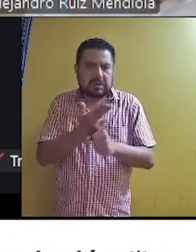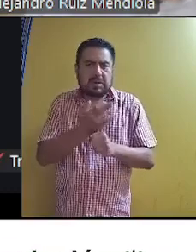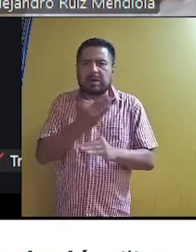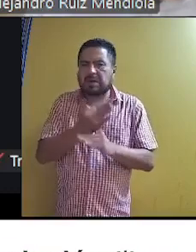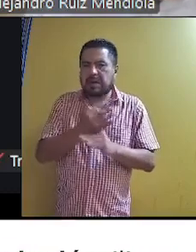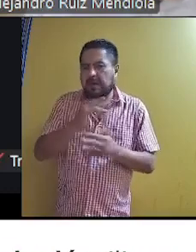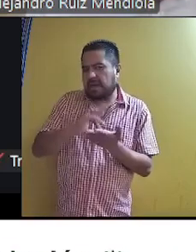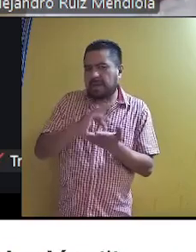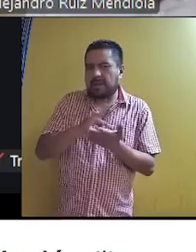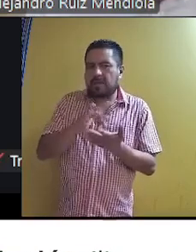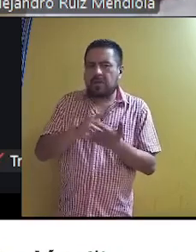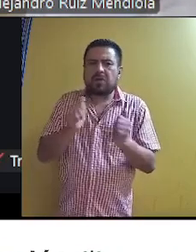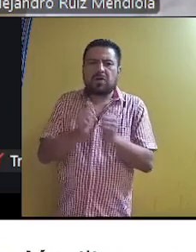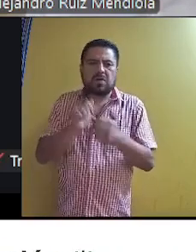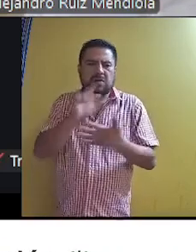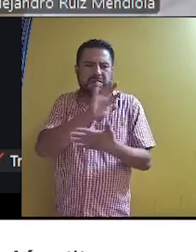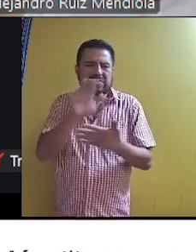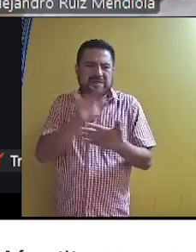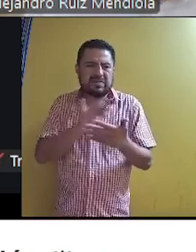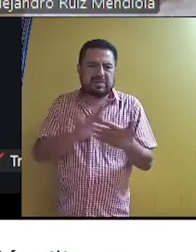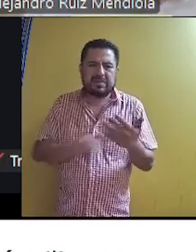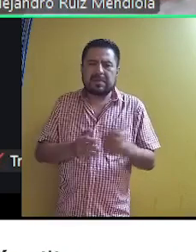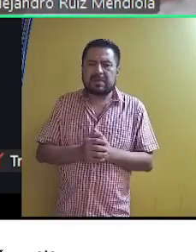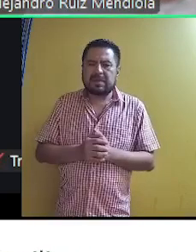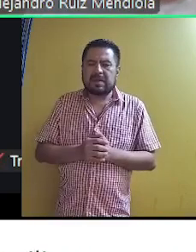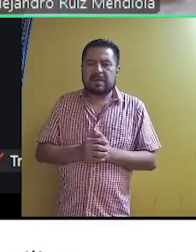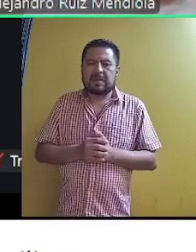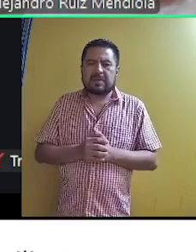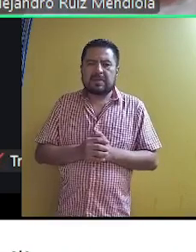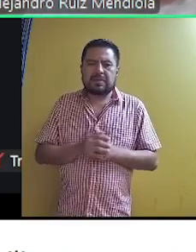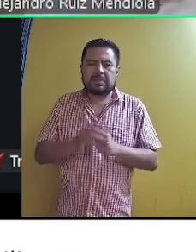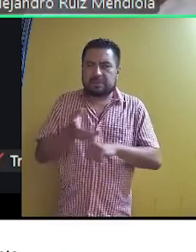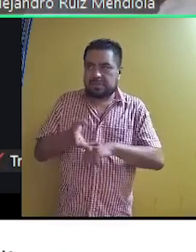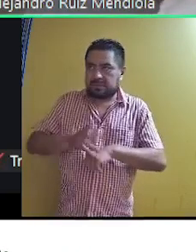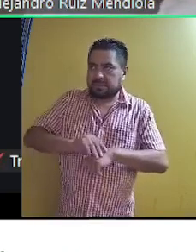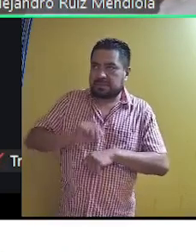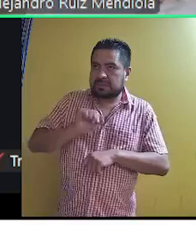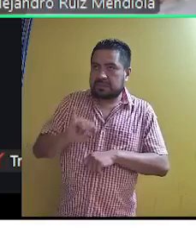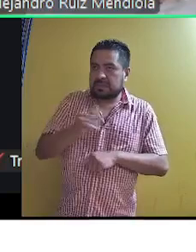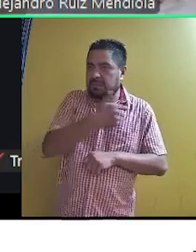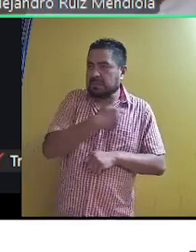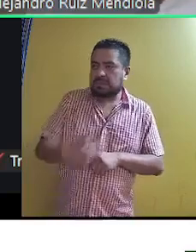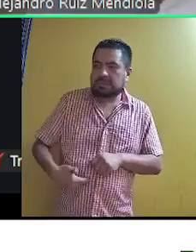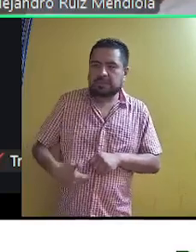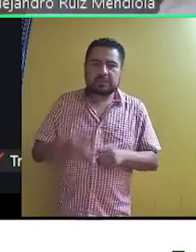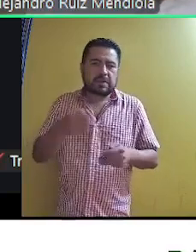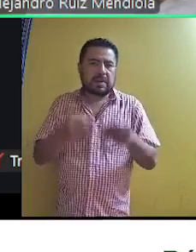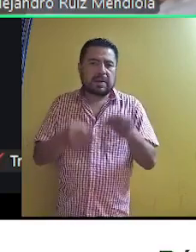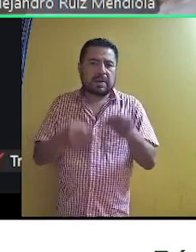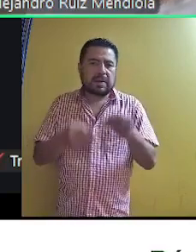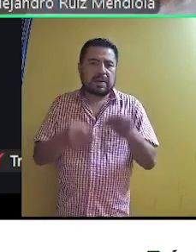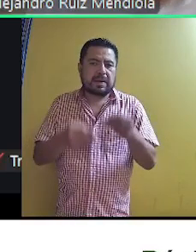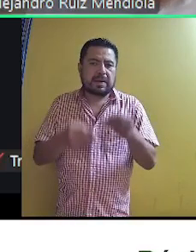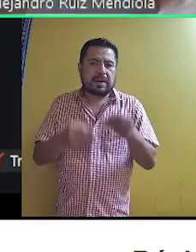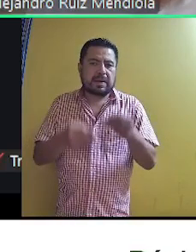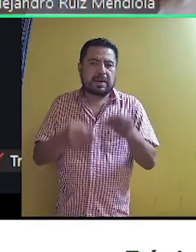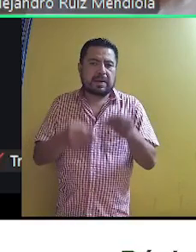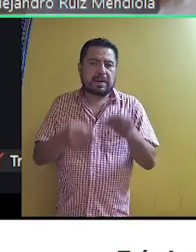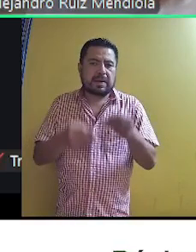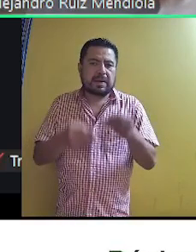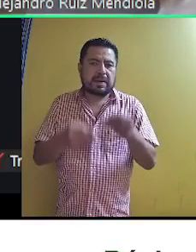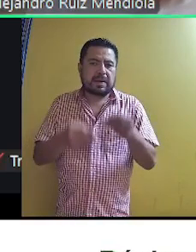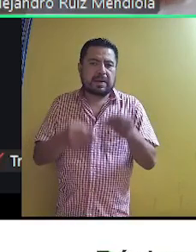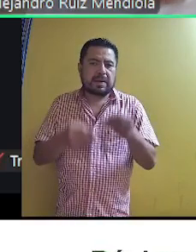Acuerdos, nos apoye con la cuenta respectiva. Claro. Con su autorización, magistrada presidenta, magistrada, magistrados,